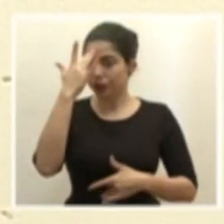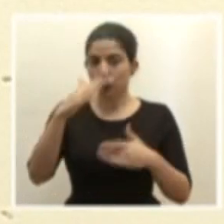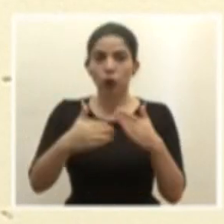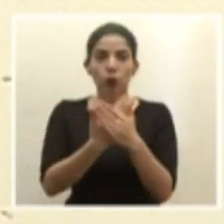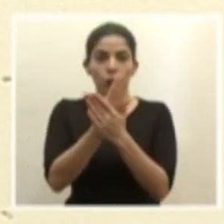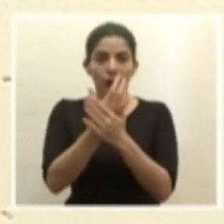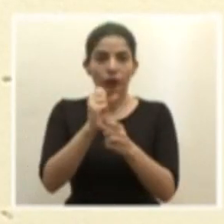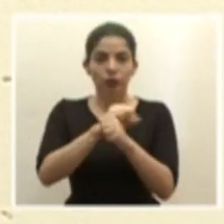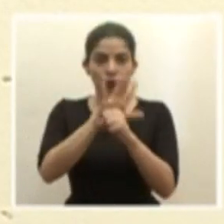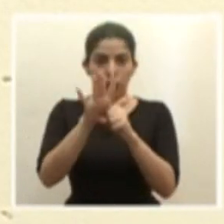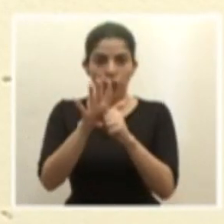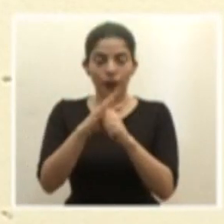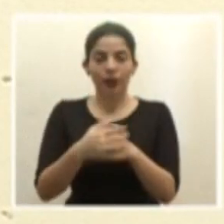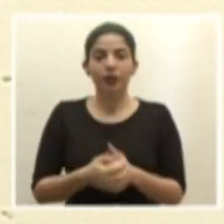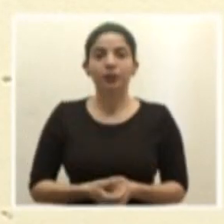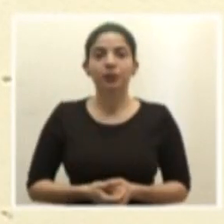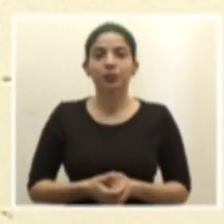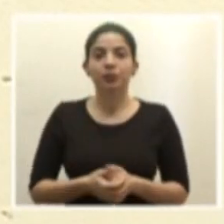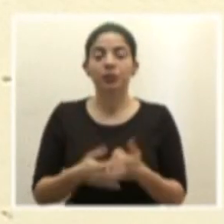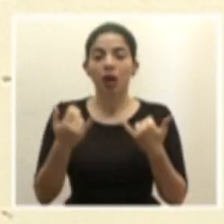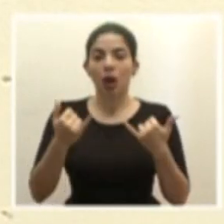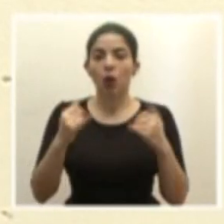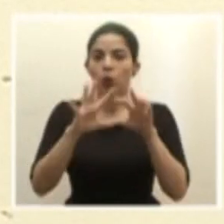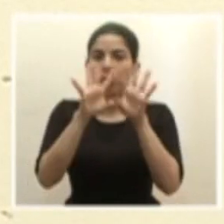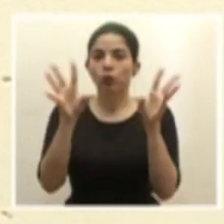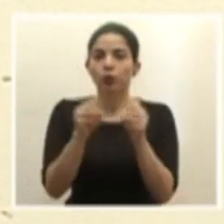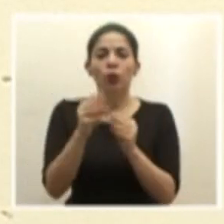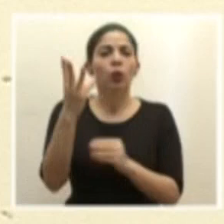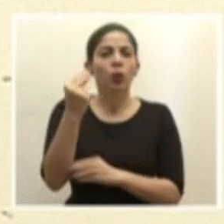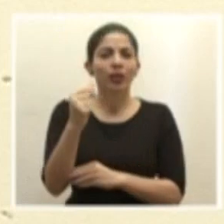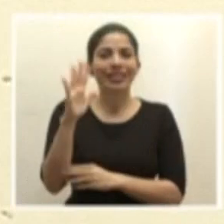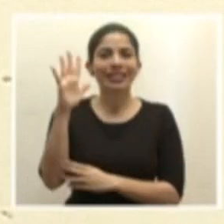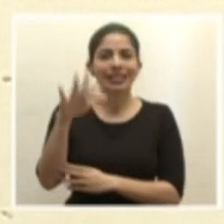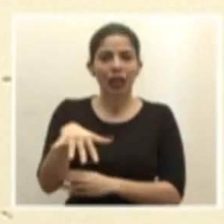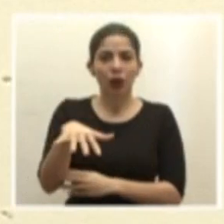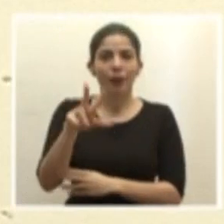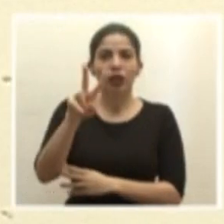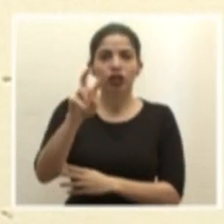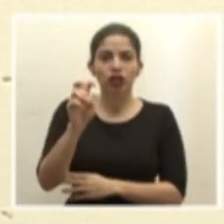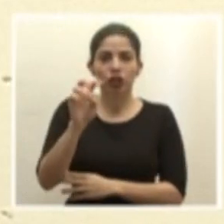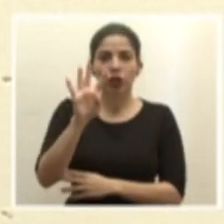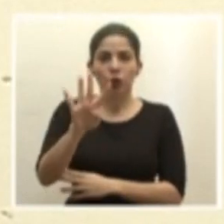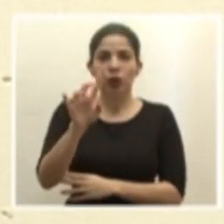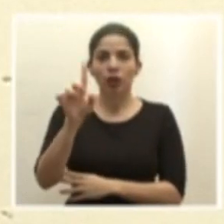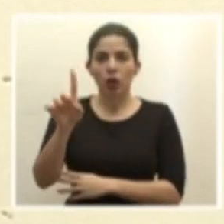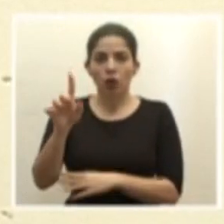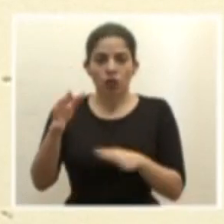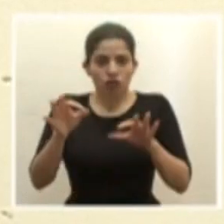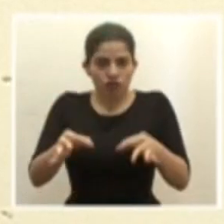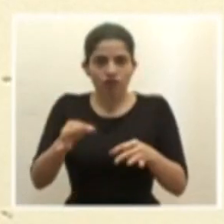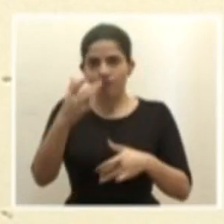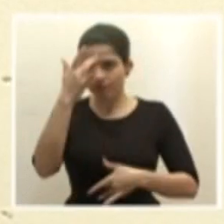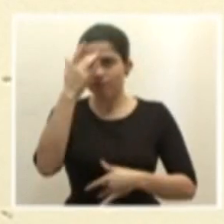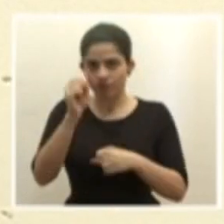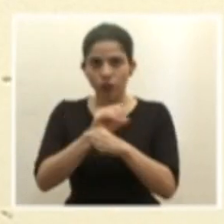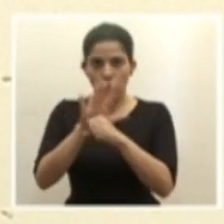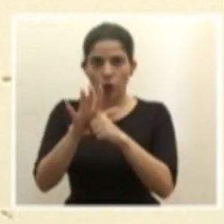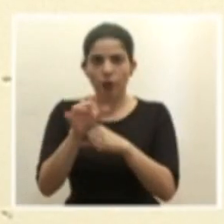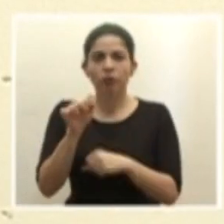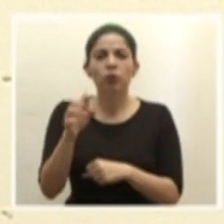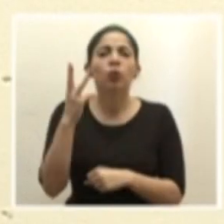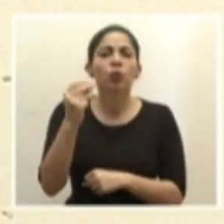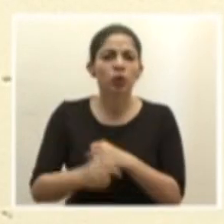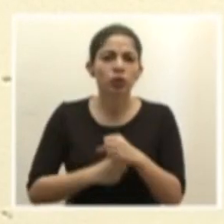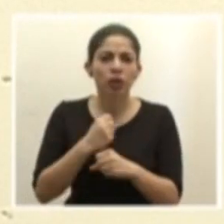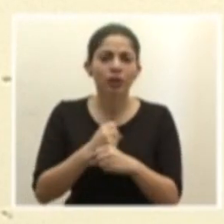de COVID-19. Alcanzamos un total de 5.241 casos confirmados. El rango de edad